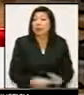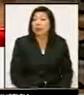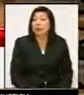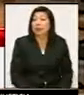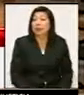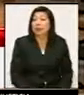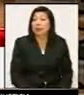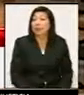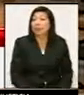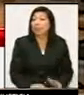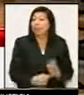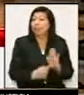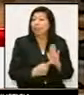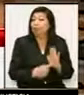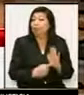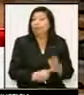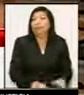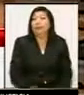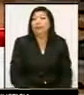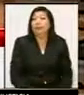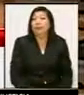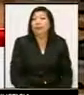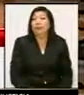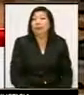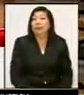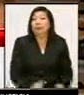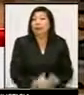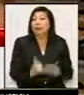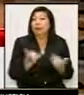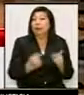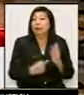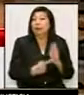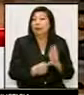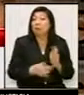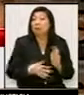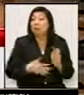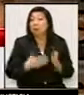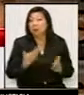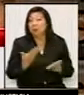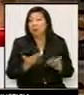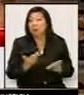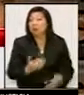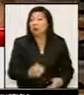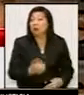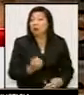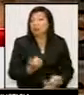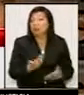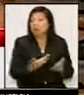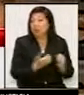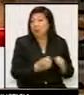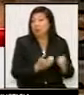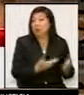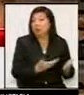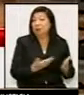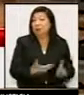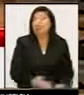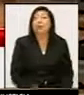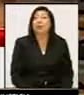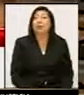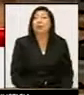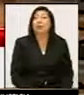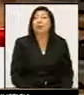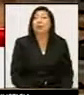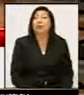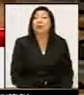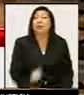además nos las va a presentar, y yo sugeriría que esta presentación pudiera suponer otra invitación a los